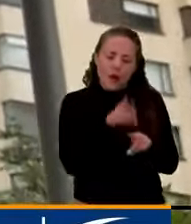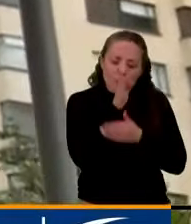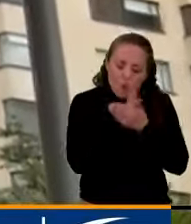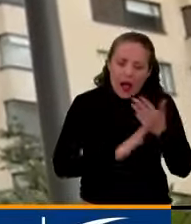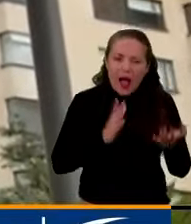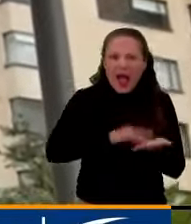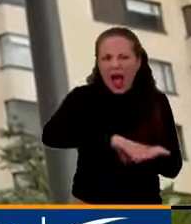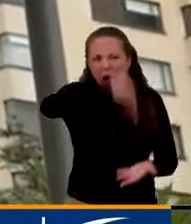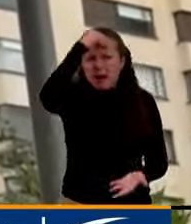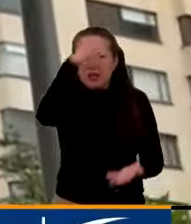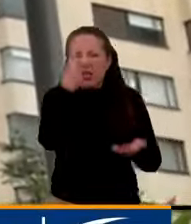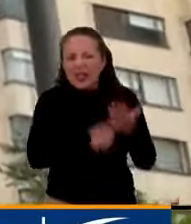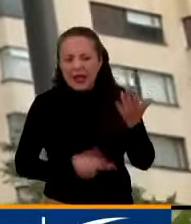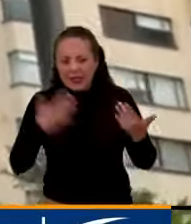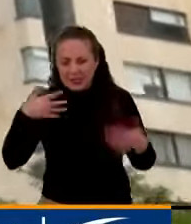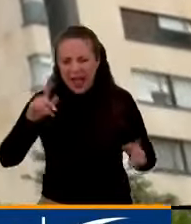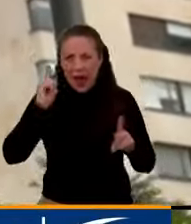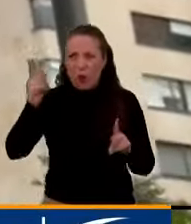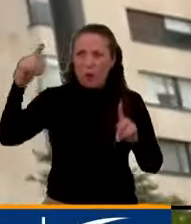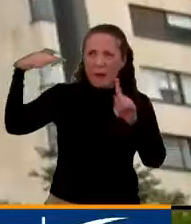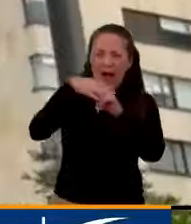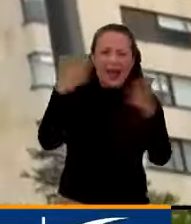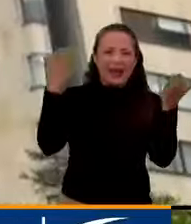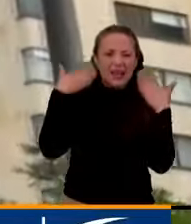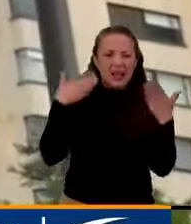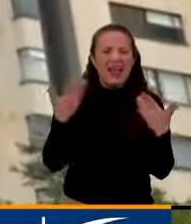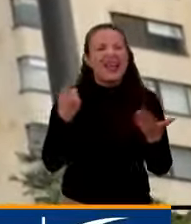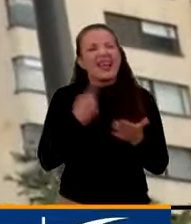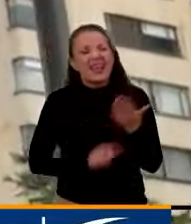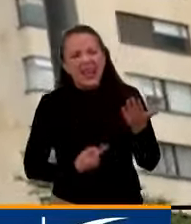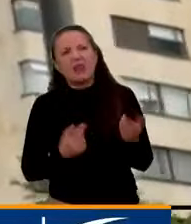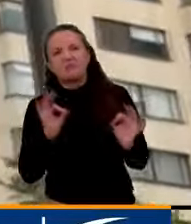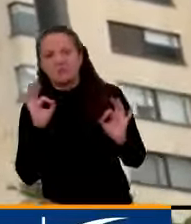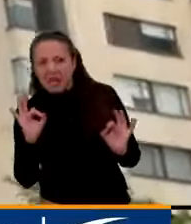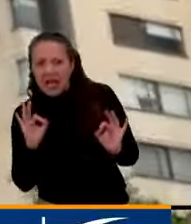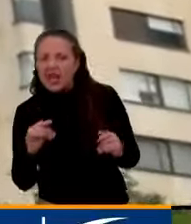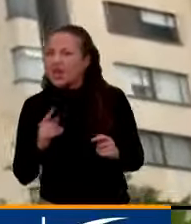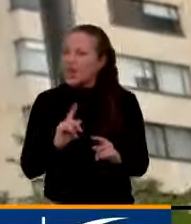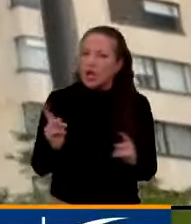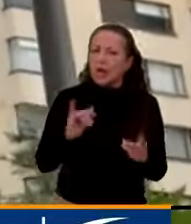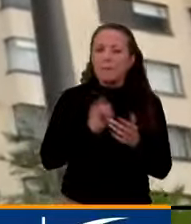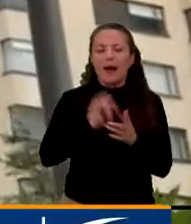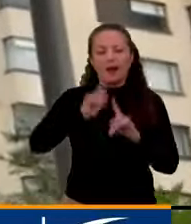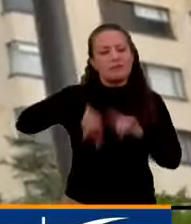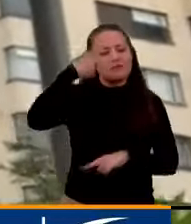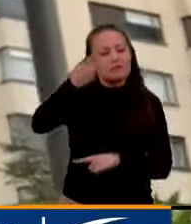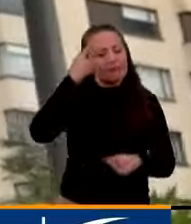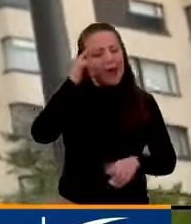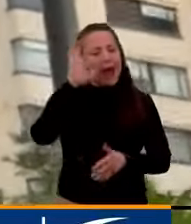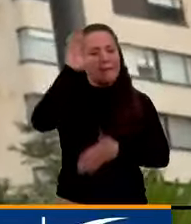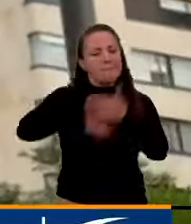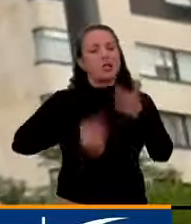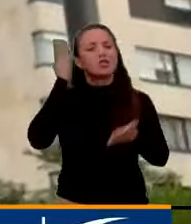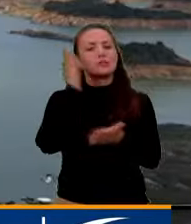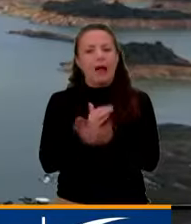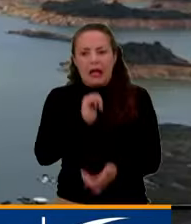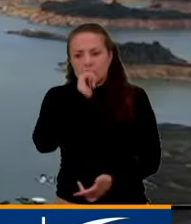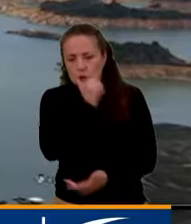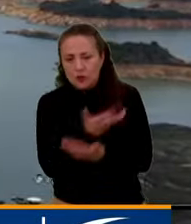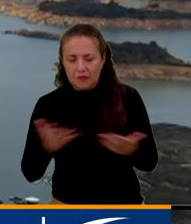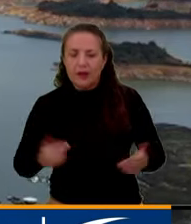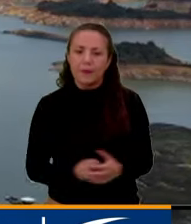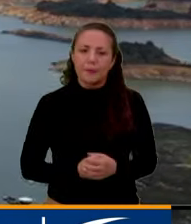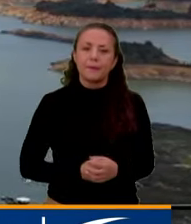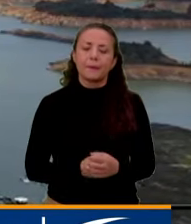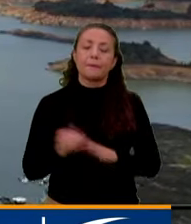lecciones aprendidas sacamos de este Niño? ¿Qué salió bien y qué no? Para que la próxima vez nos evitemos tanto sufrimiento. Para